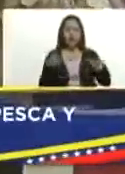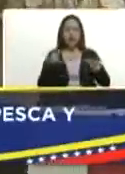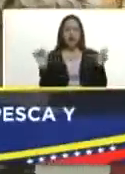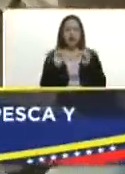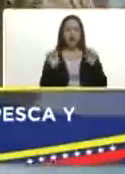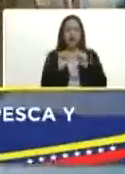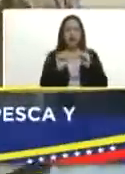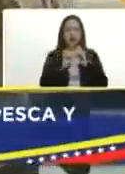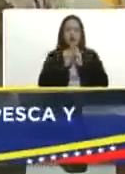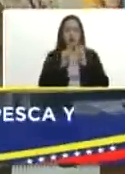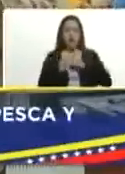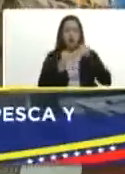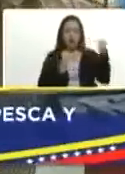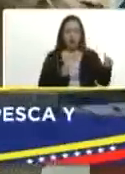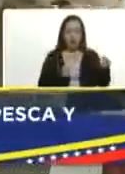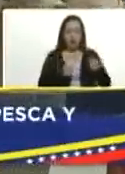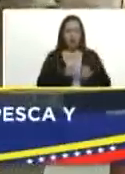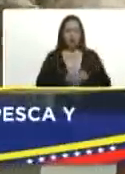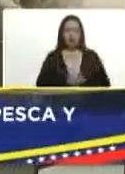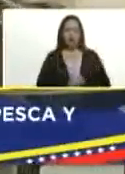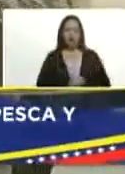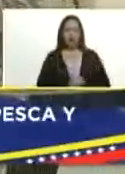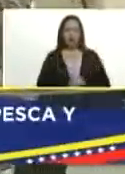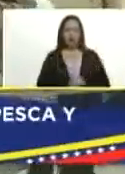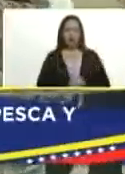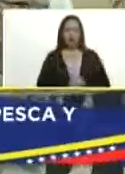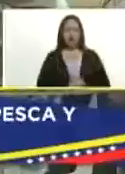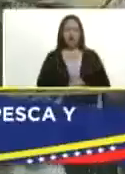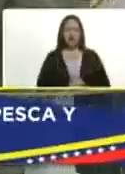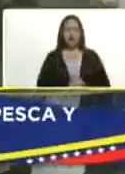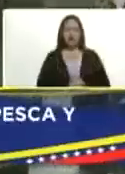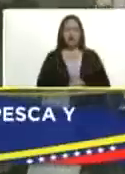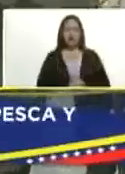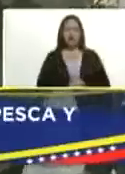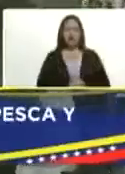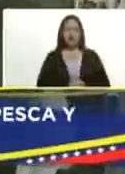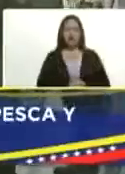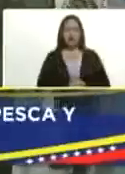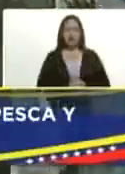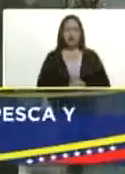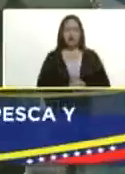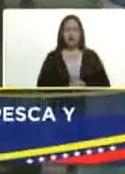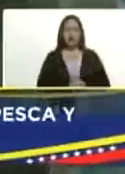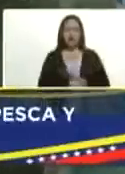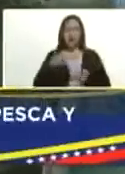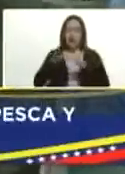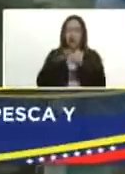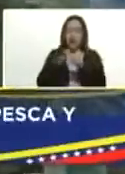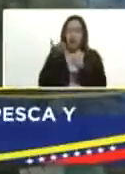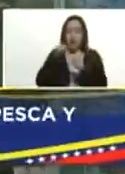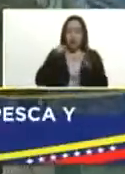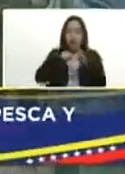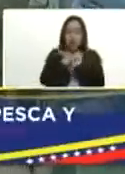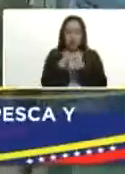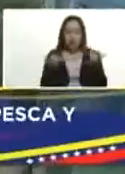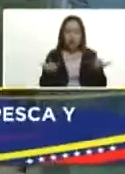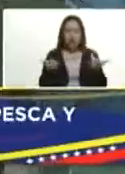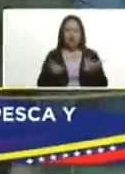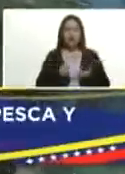tu micrófono, Vicente. Vicente Patacaliente, vamos para adelante, Vicente. ¿Dónde estamos entrando ahorita?